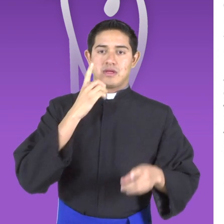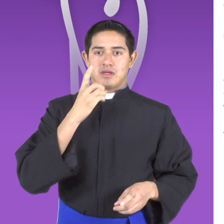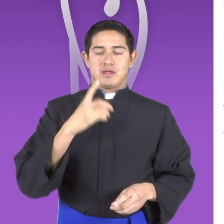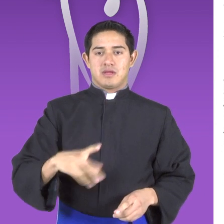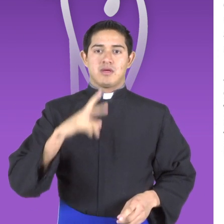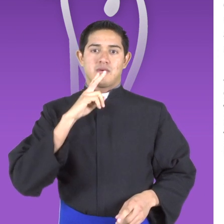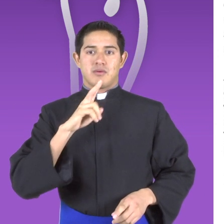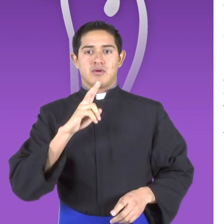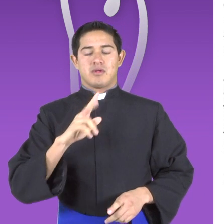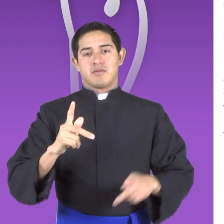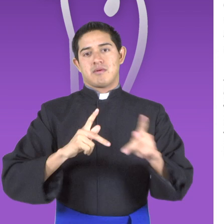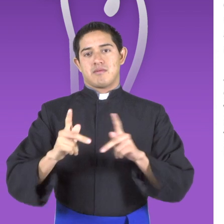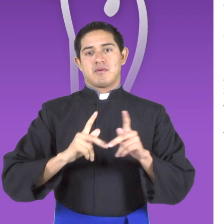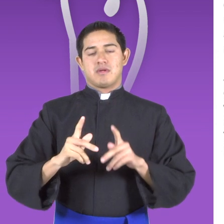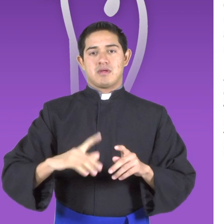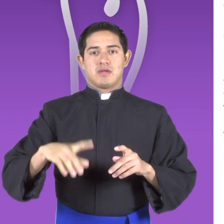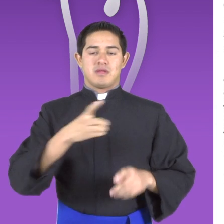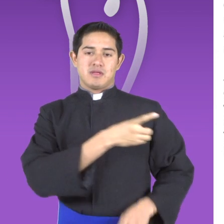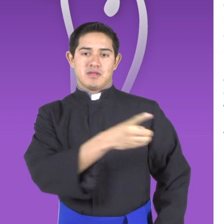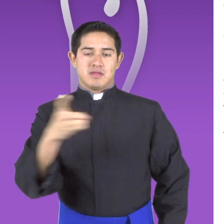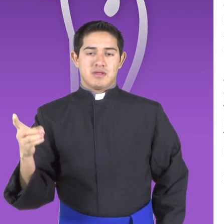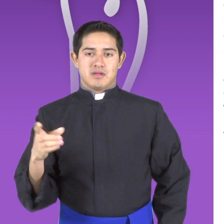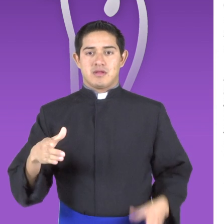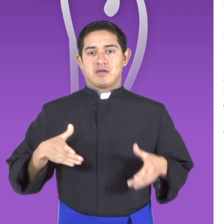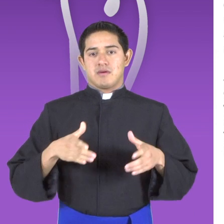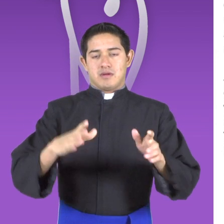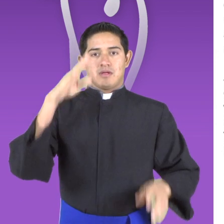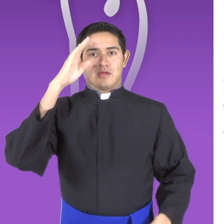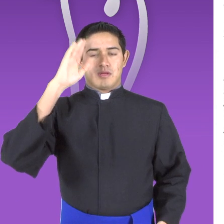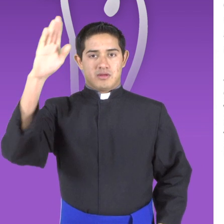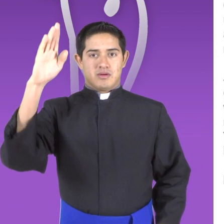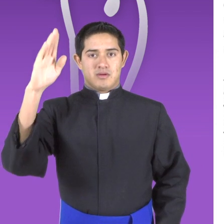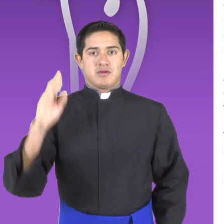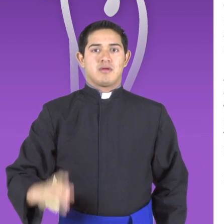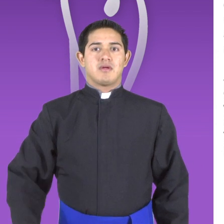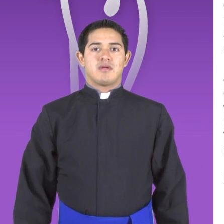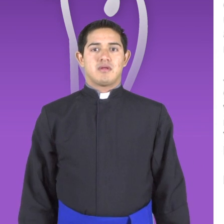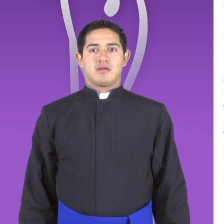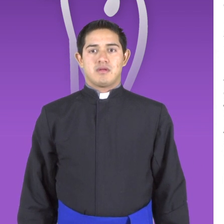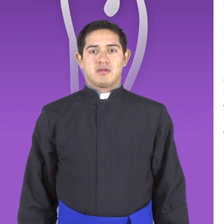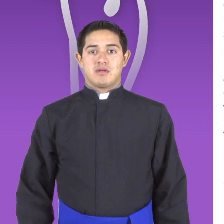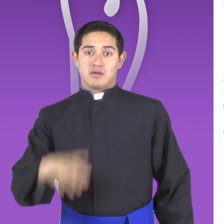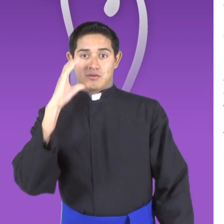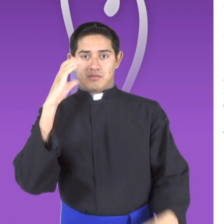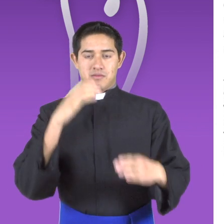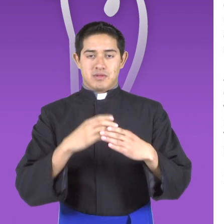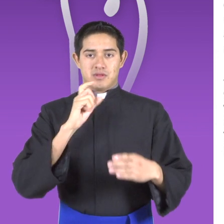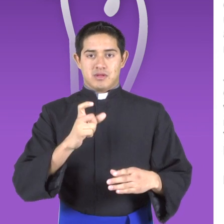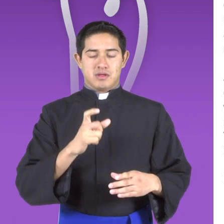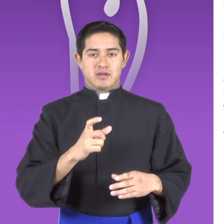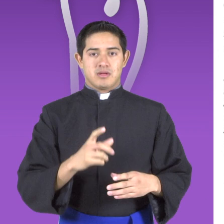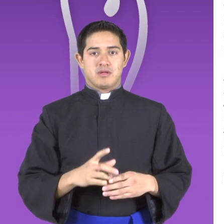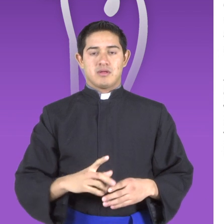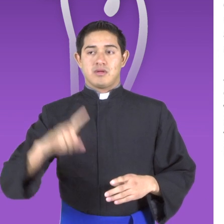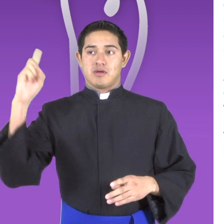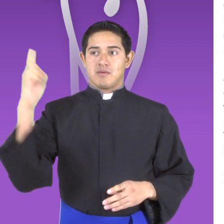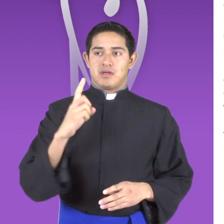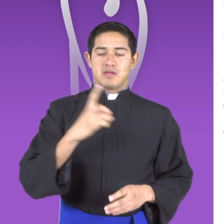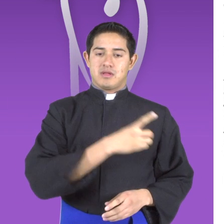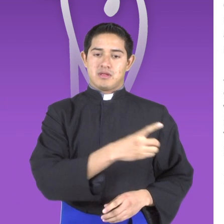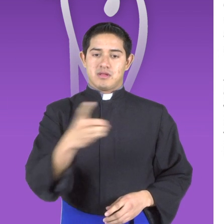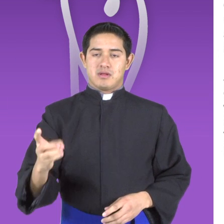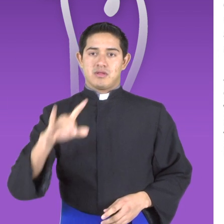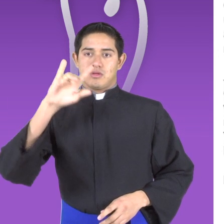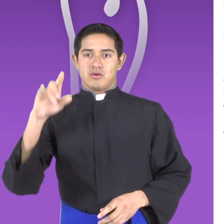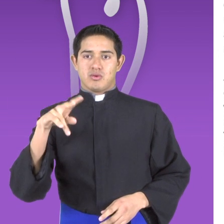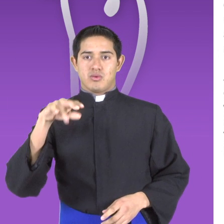en el desierto. Preparen el camino del Señor, enderecen sus senderos. En el cumplimiento de esto, apareció en el